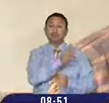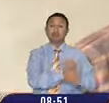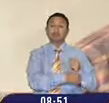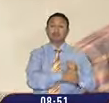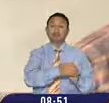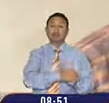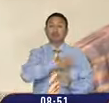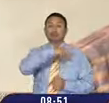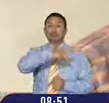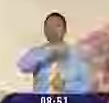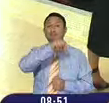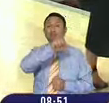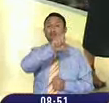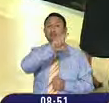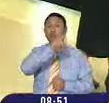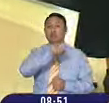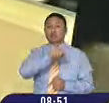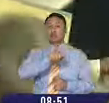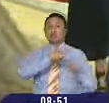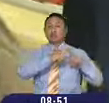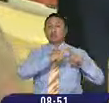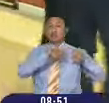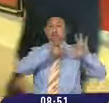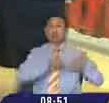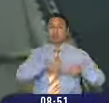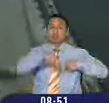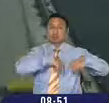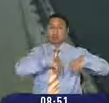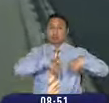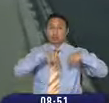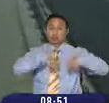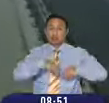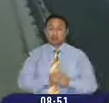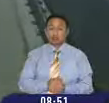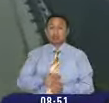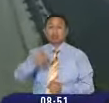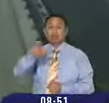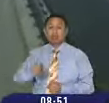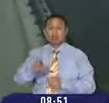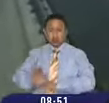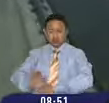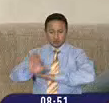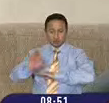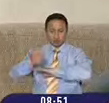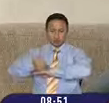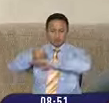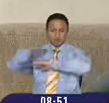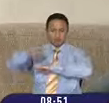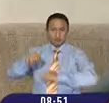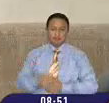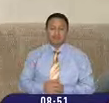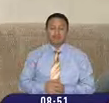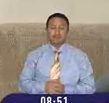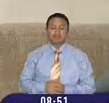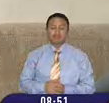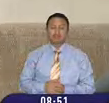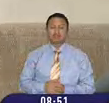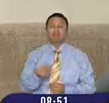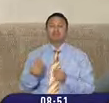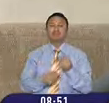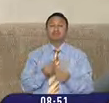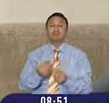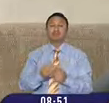Páez, exsecretario de Movilidad, que todo esto se puede también lograr con el compromiso y constancia de las autoridades. Lo que tiene es que